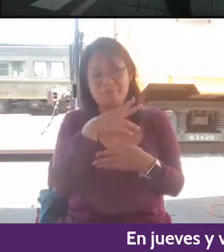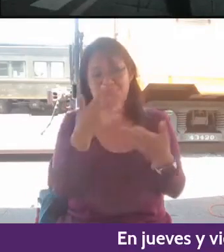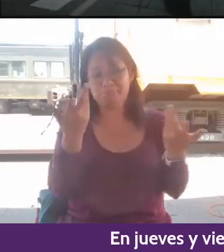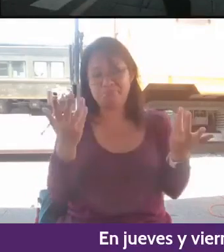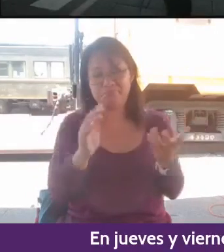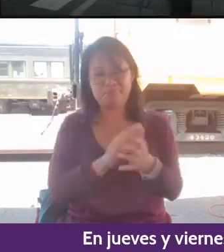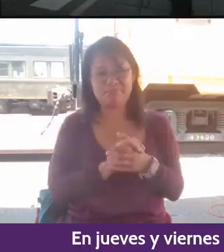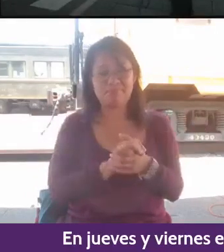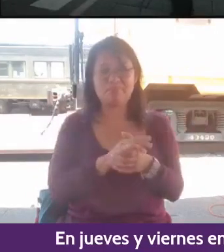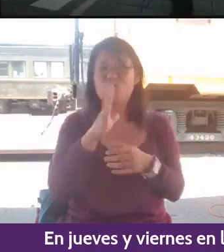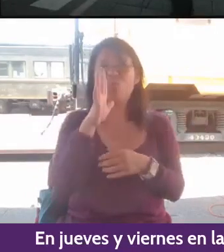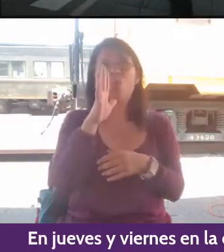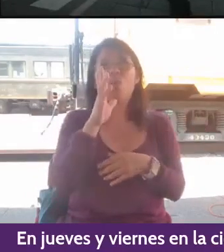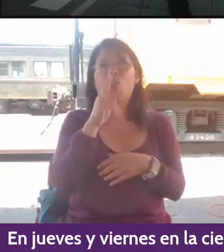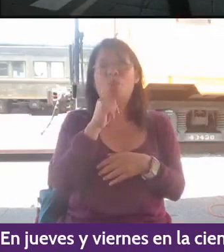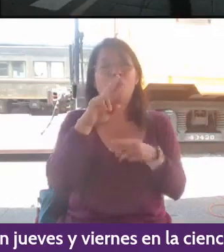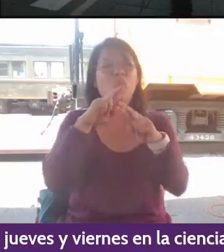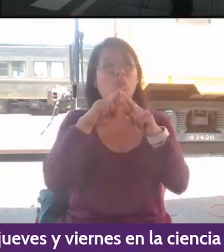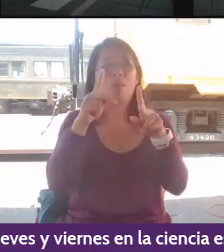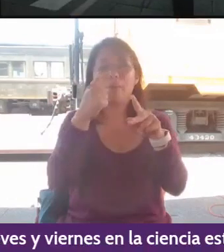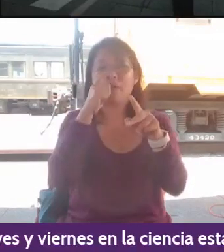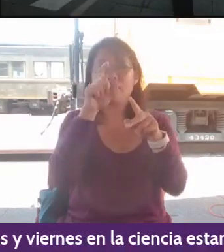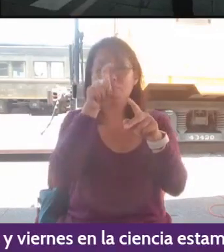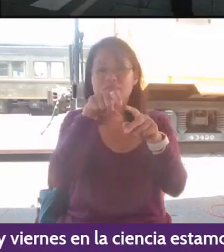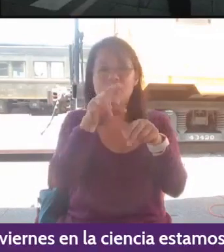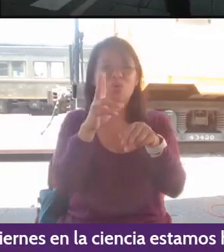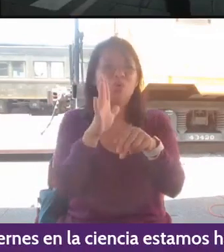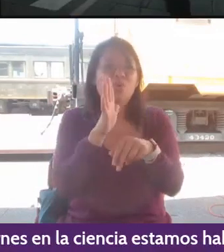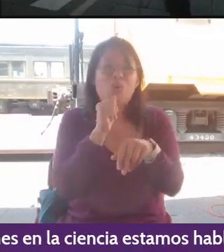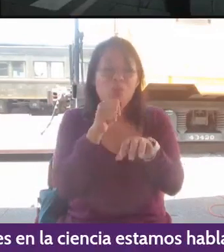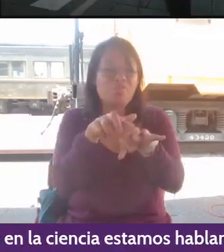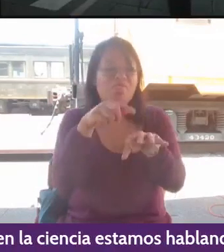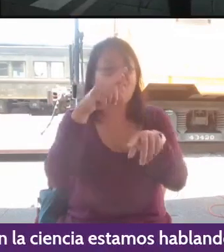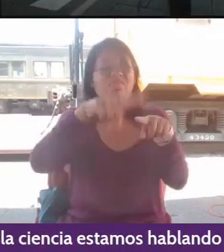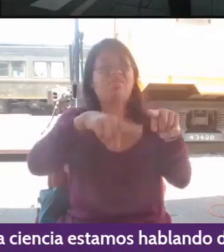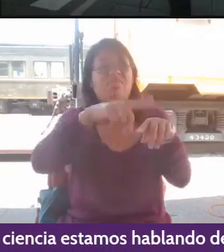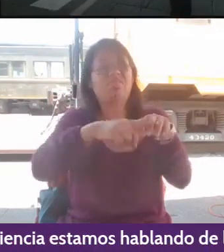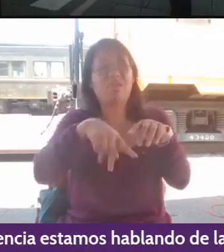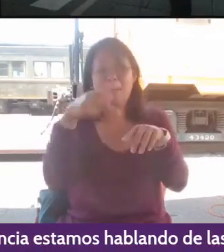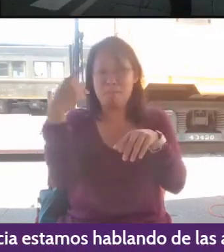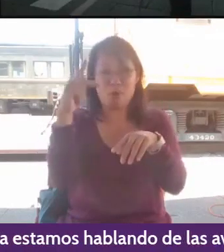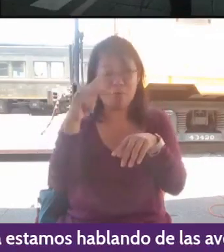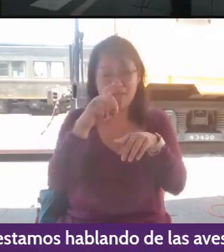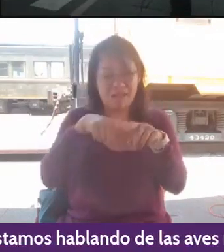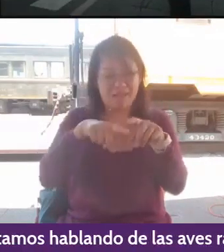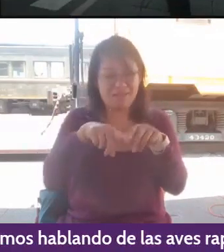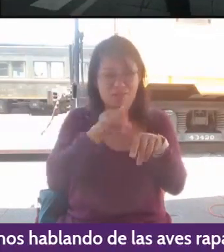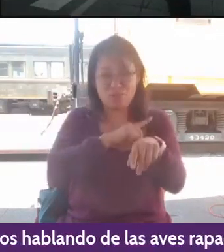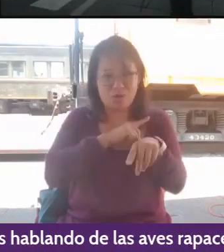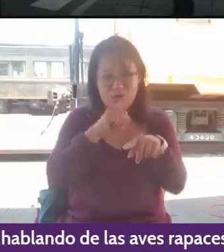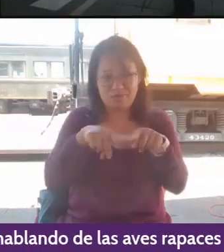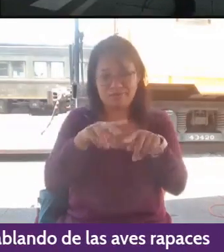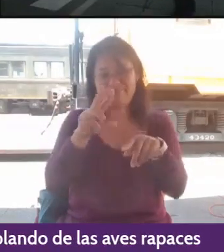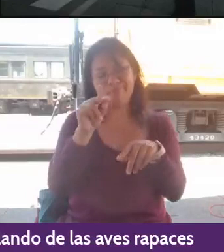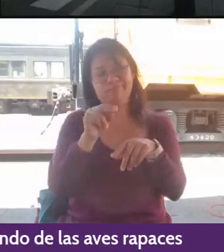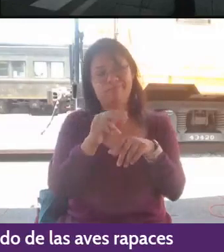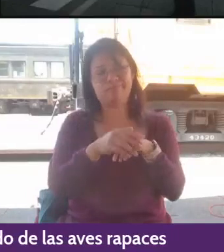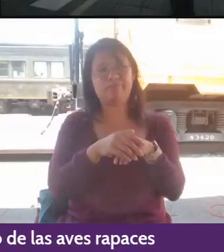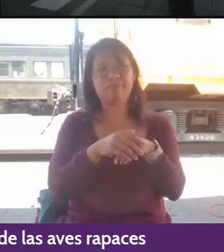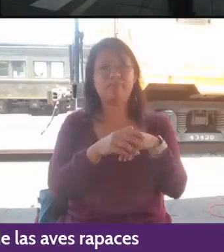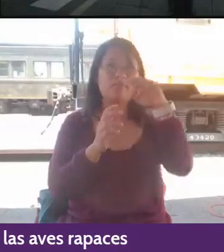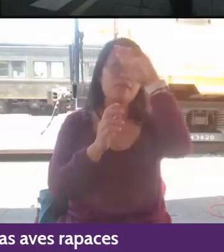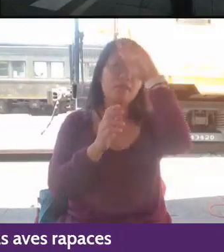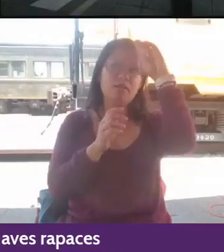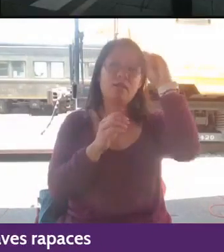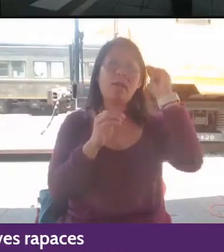no se puede cortar el pico, no se van a arrancar las garras y tampoco las plumas. Las plumas, de hecho, las cambian, y